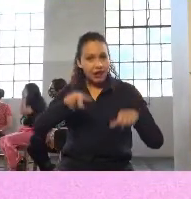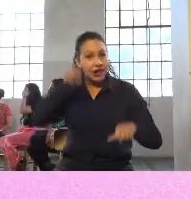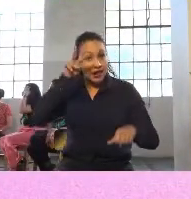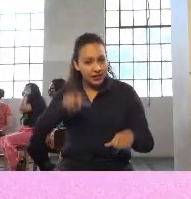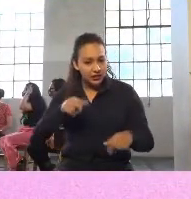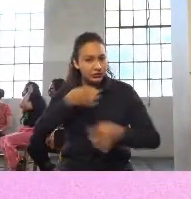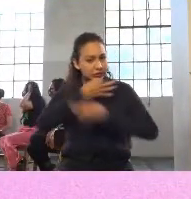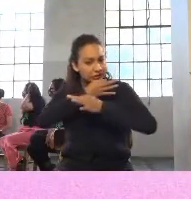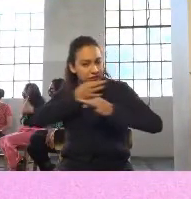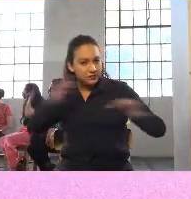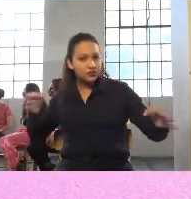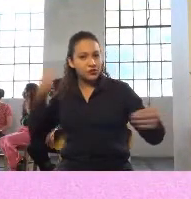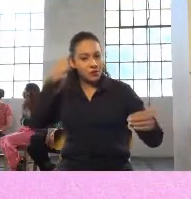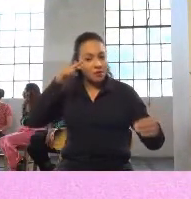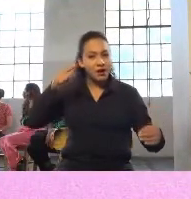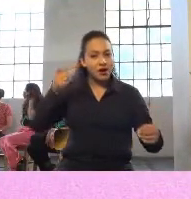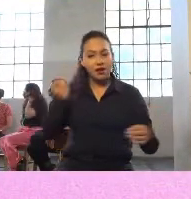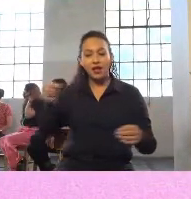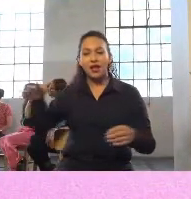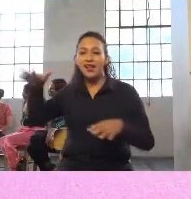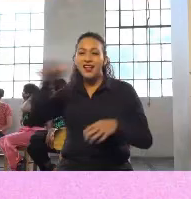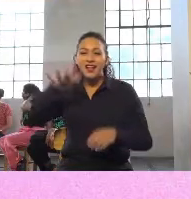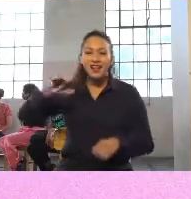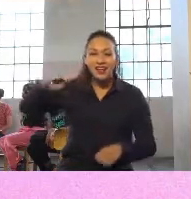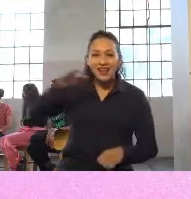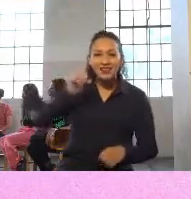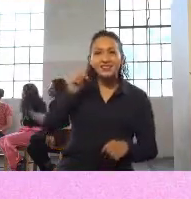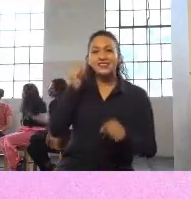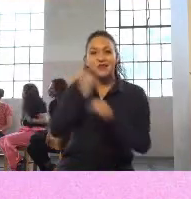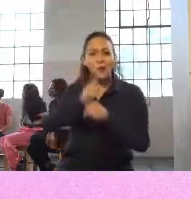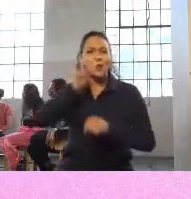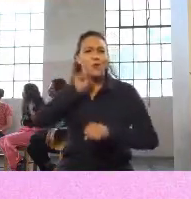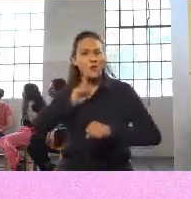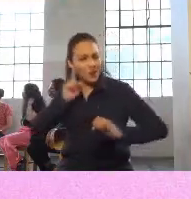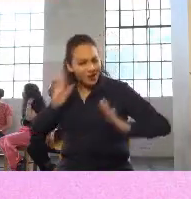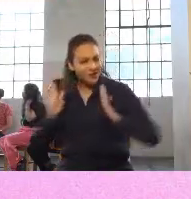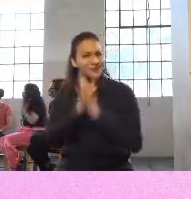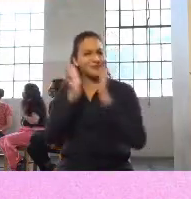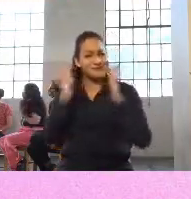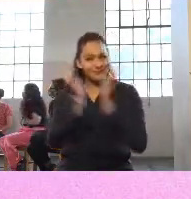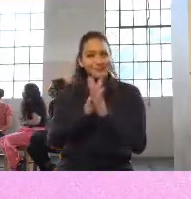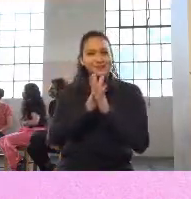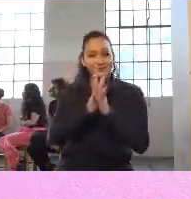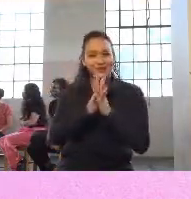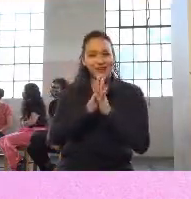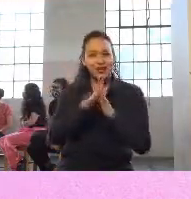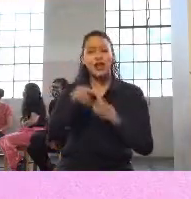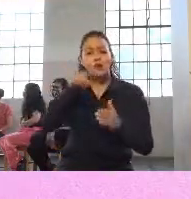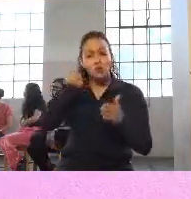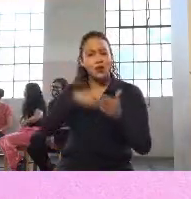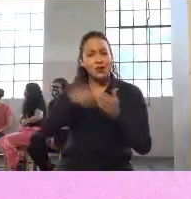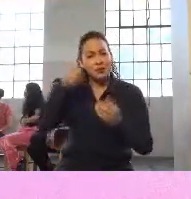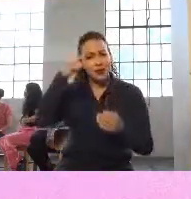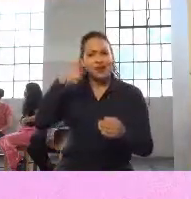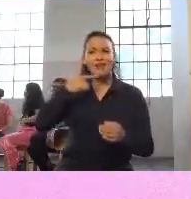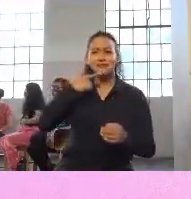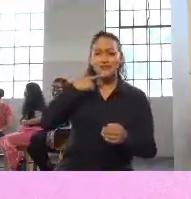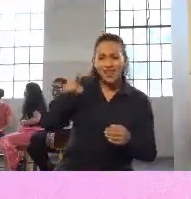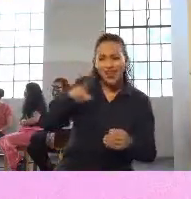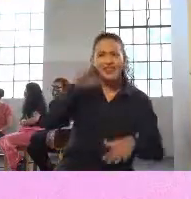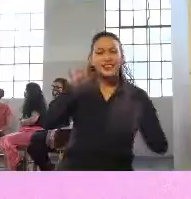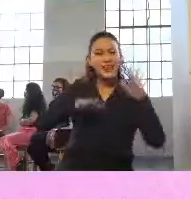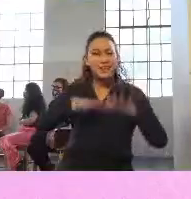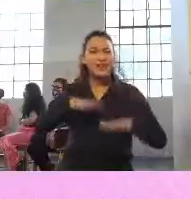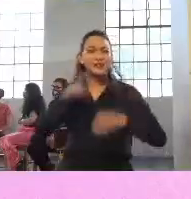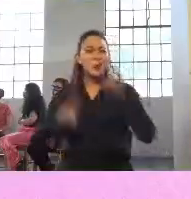autoridades, para gran parte de la sociedad, como esta noción de que sucede ahí y entonces ¿para qué te quejas, no? Tantas cosas, tantas violencias